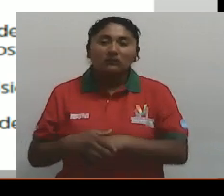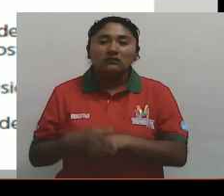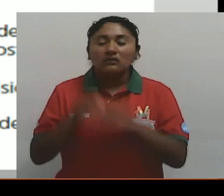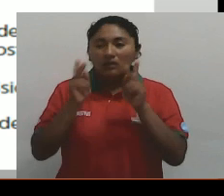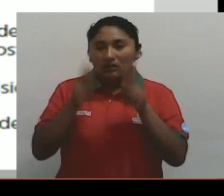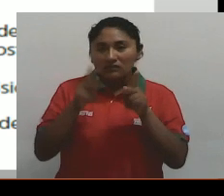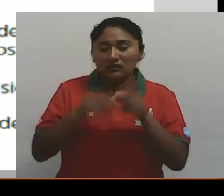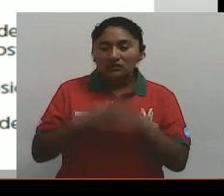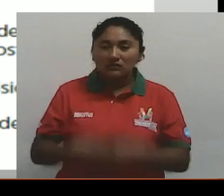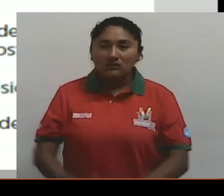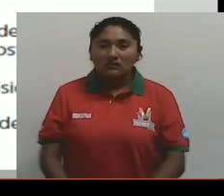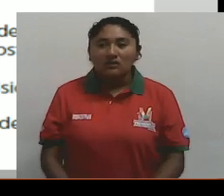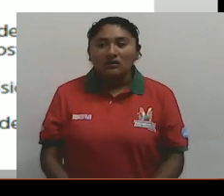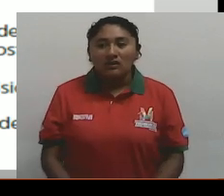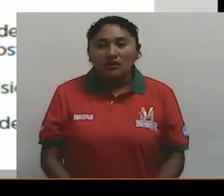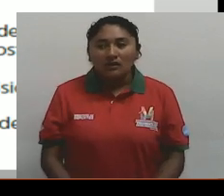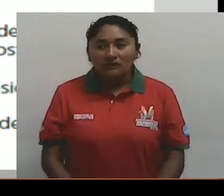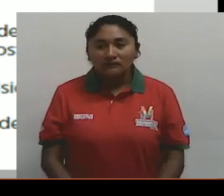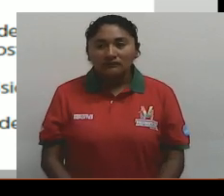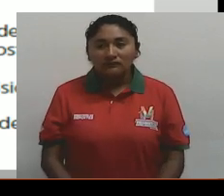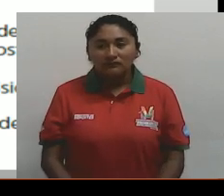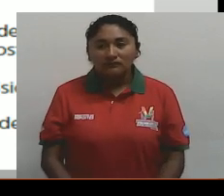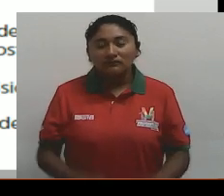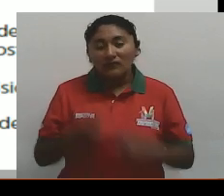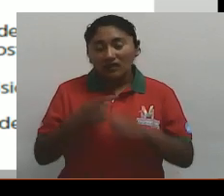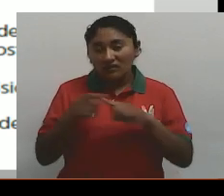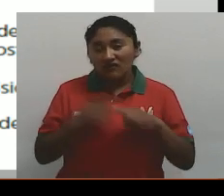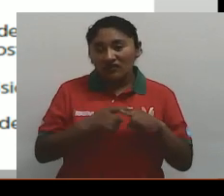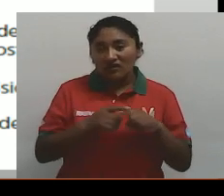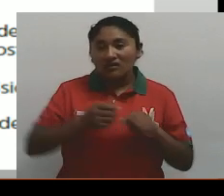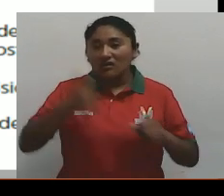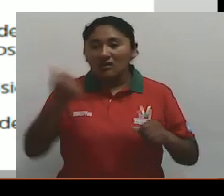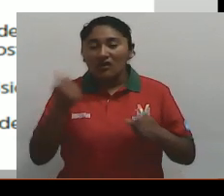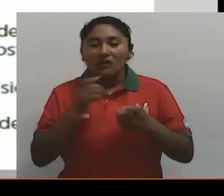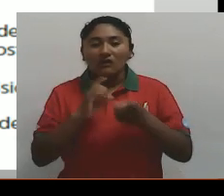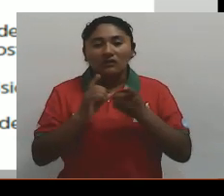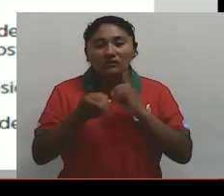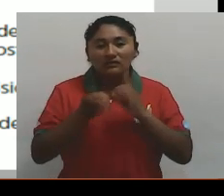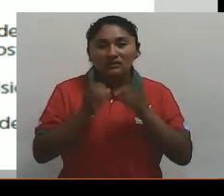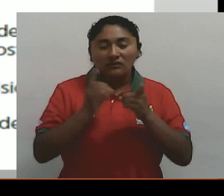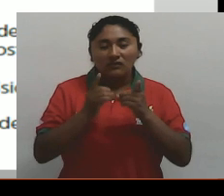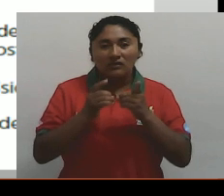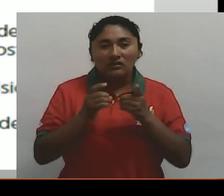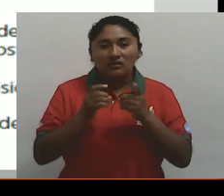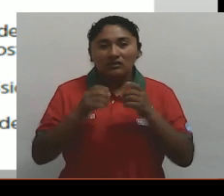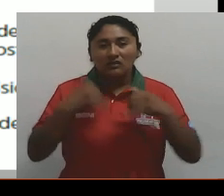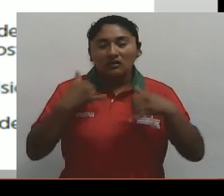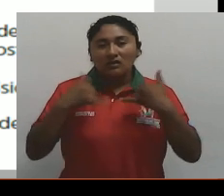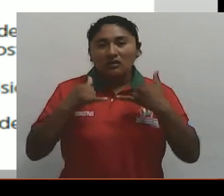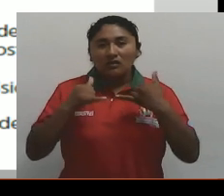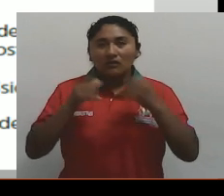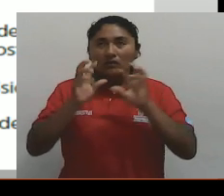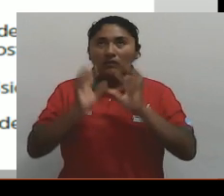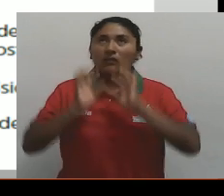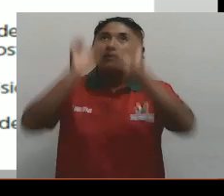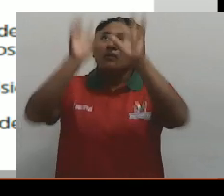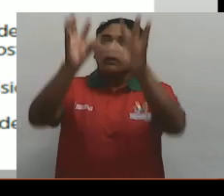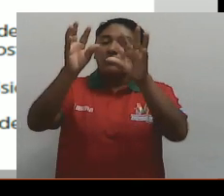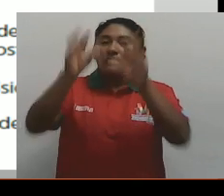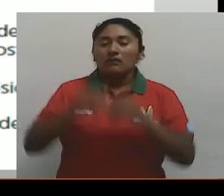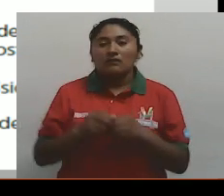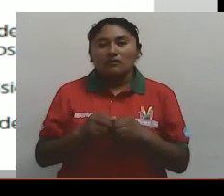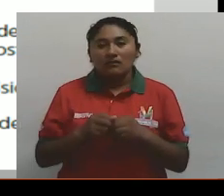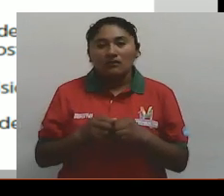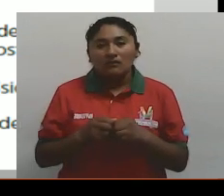squash, el básquetbol, y son una conjunción de varios deportes, como les digo y les reitero, donde no hay el